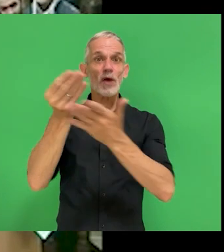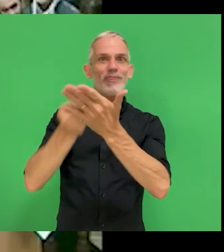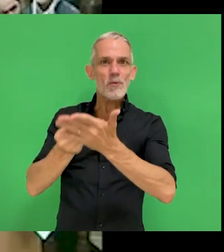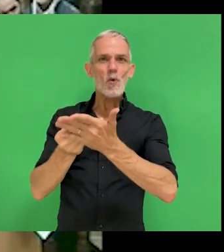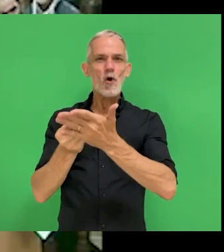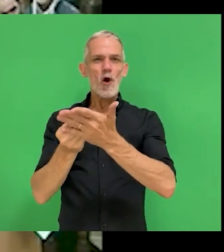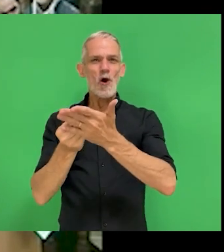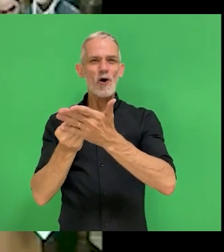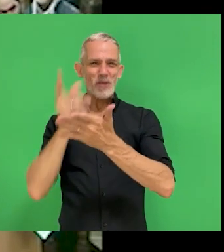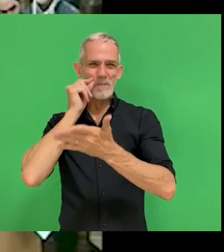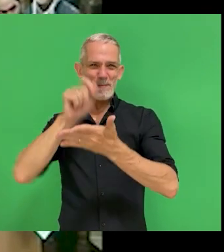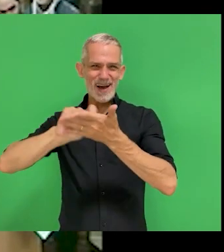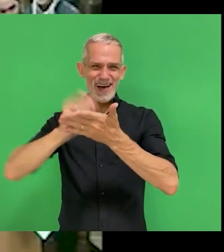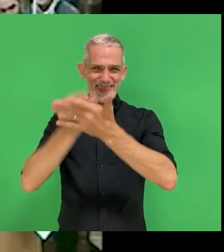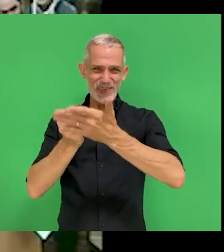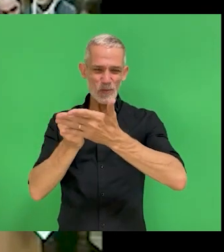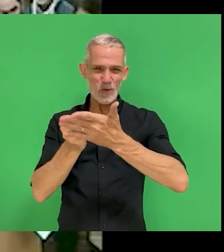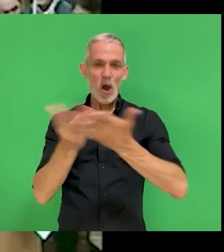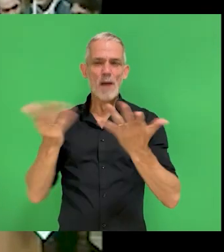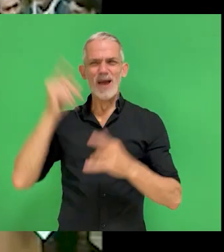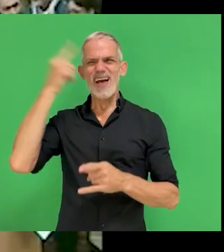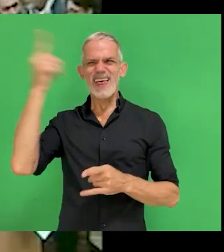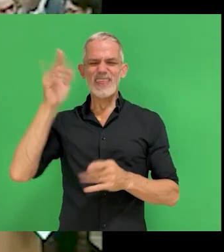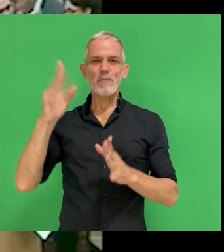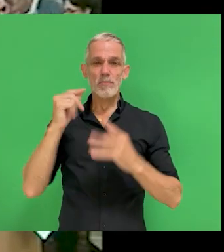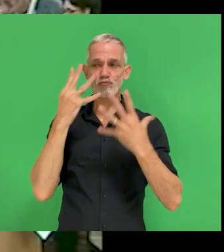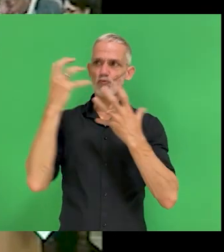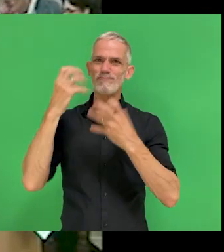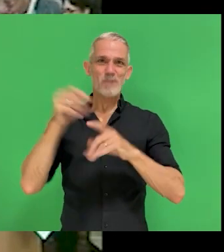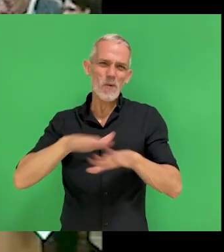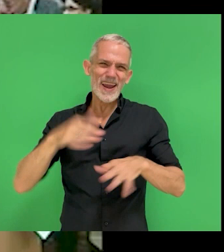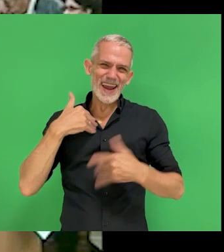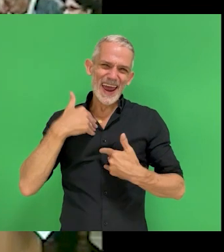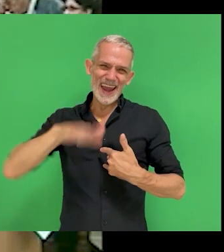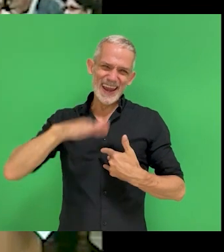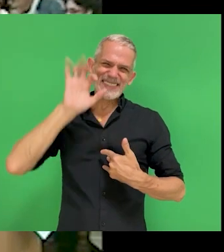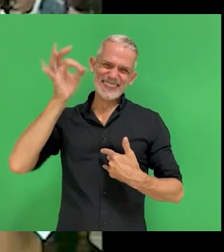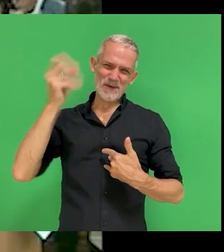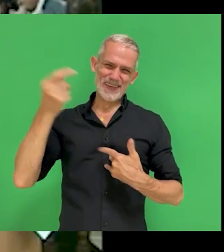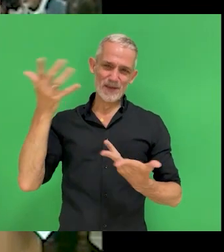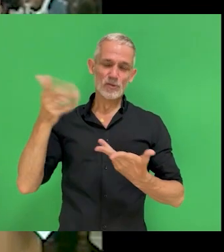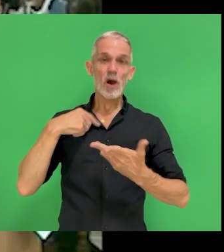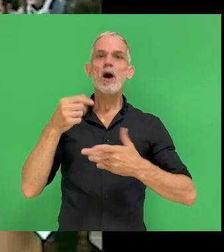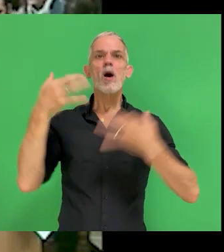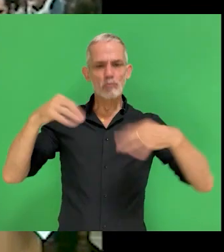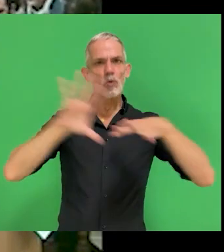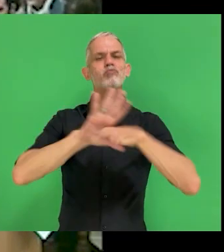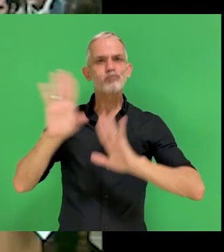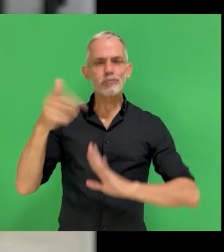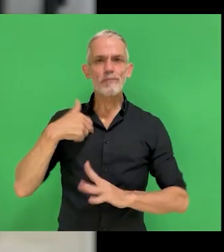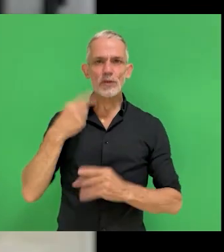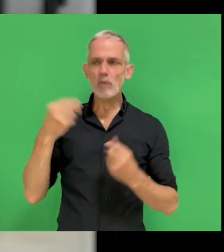dibujos, ilustradas. Yo creo que su idea era captar la atención de un niño, y eso fue un efecto logrado porque